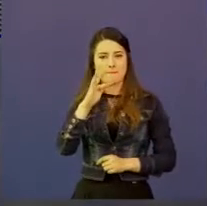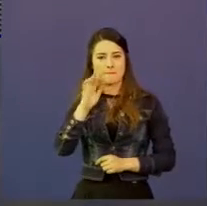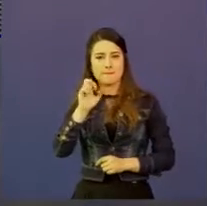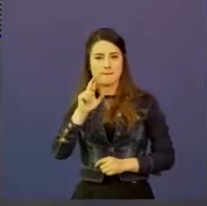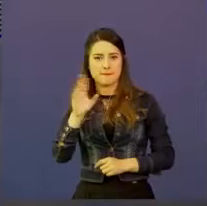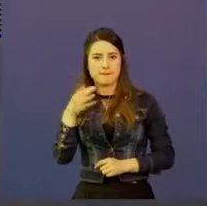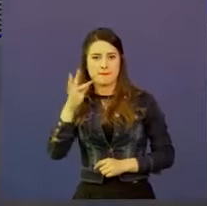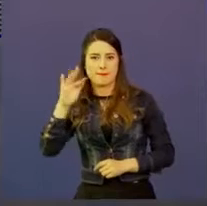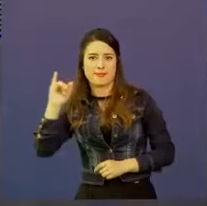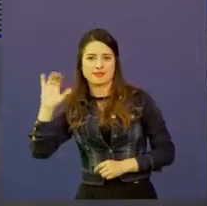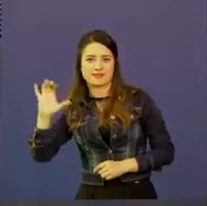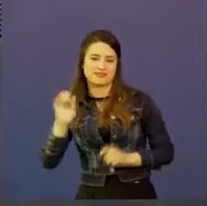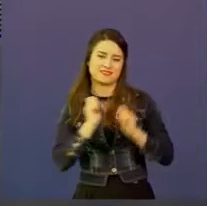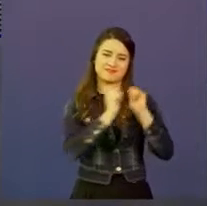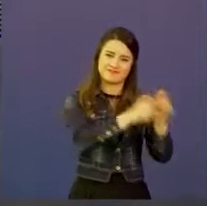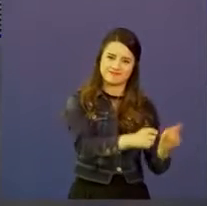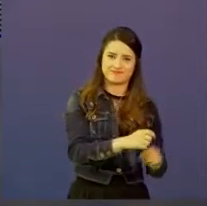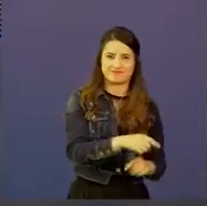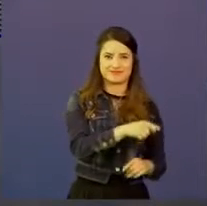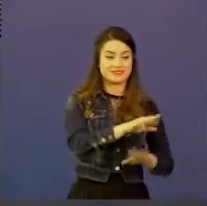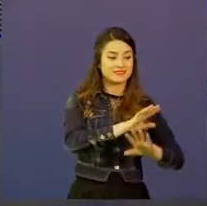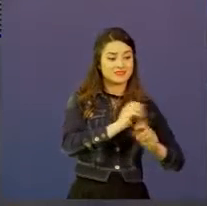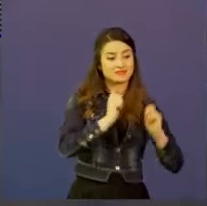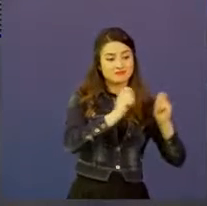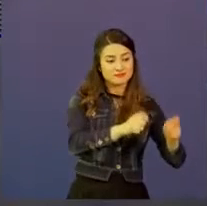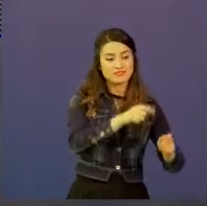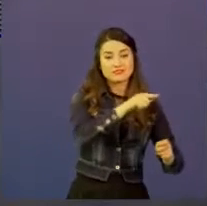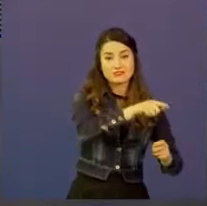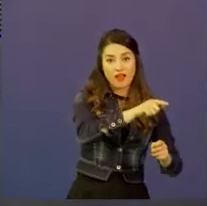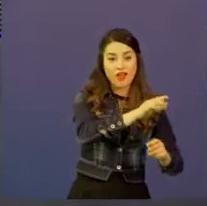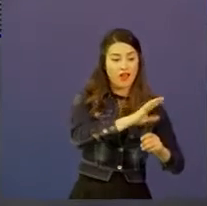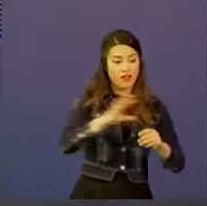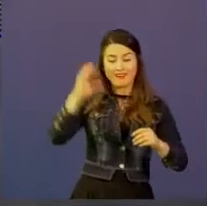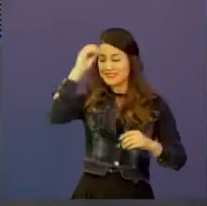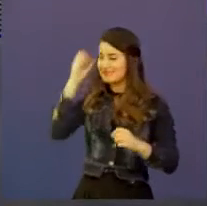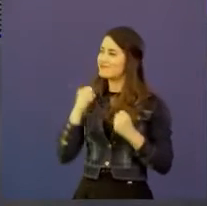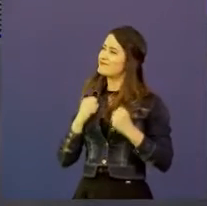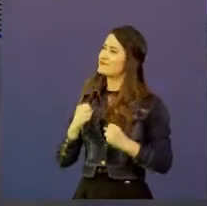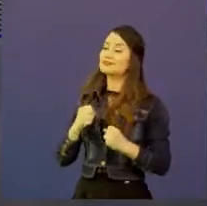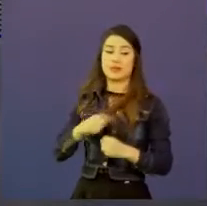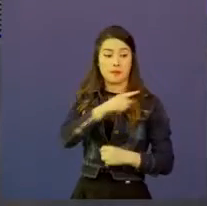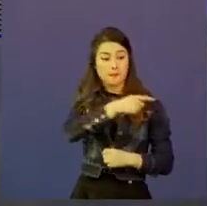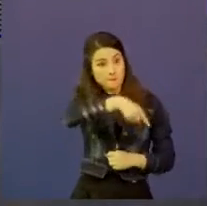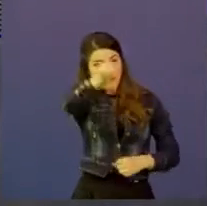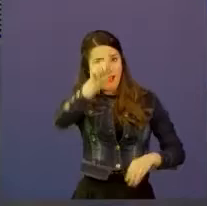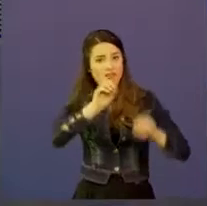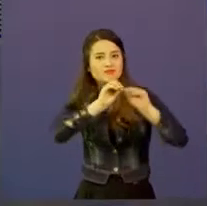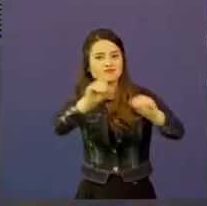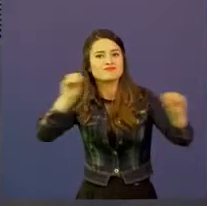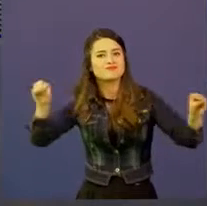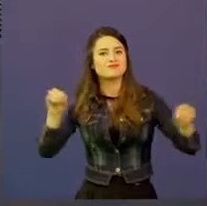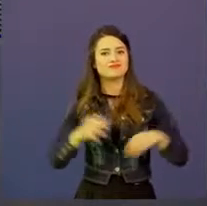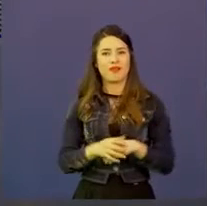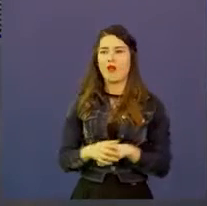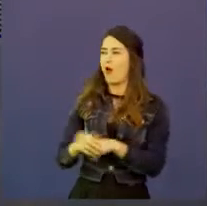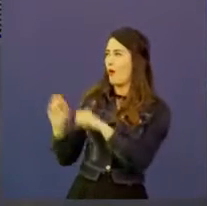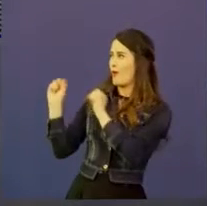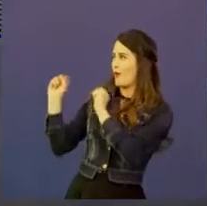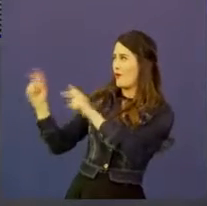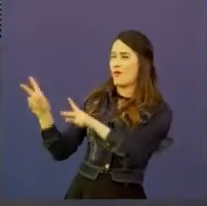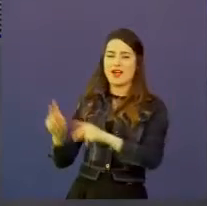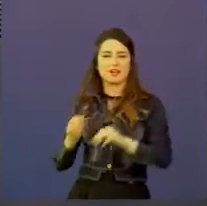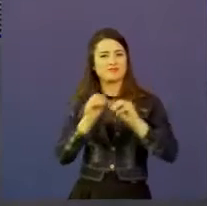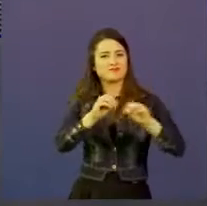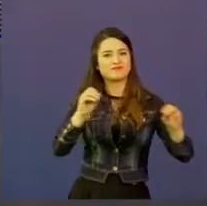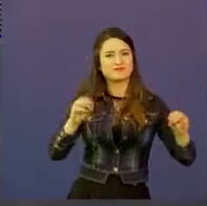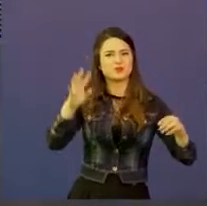conviertan también en promotores y que le enseñen a su comunidad también a través de los kioscos y los puntos biodigital cómo se pueden acercar un